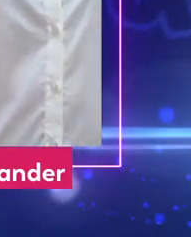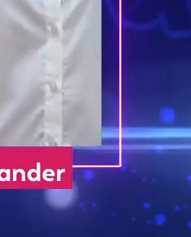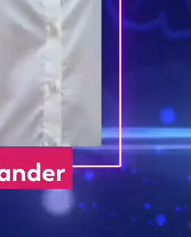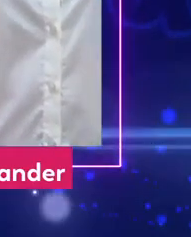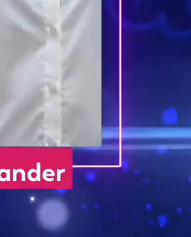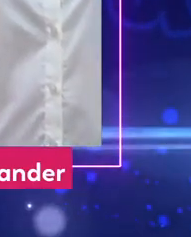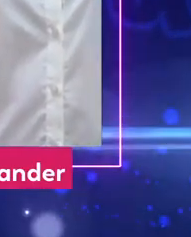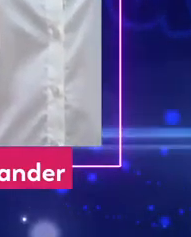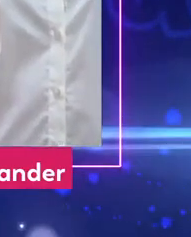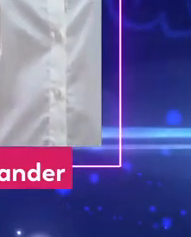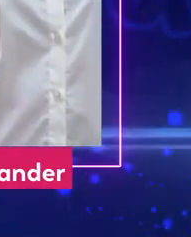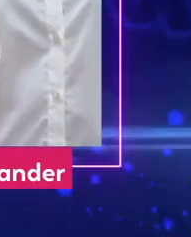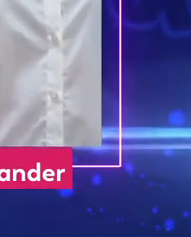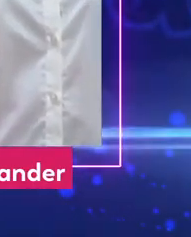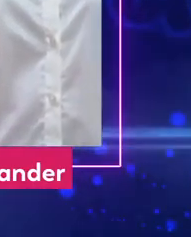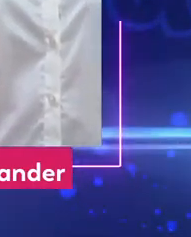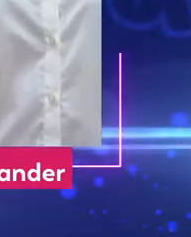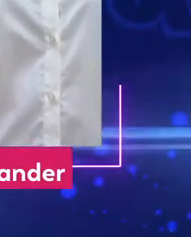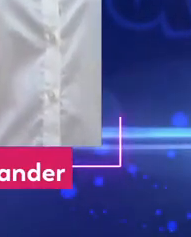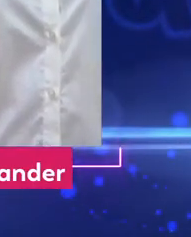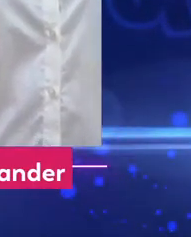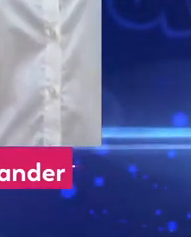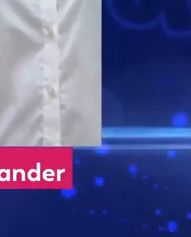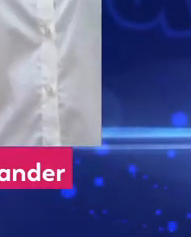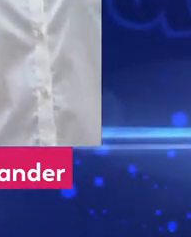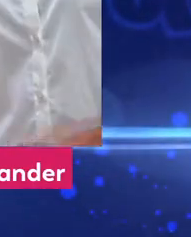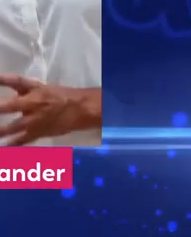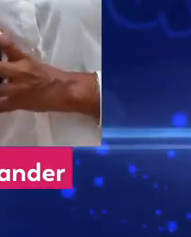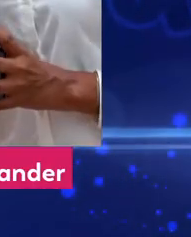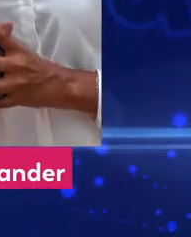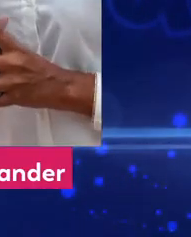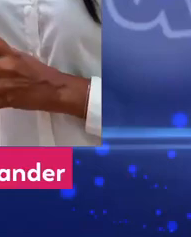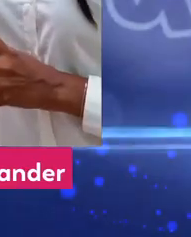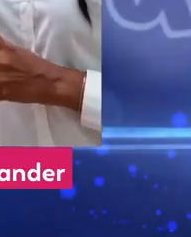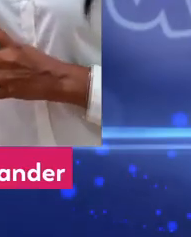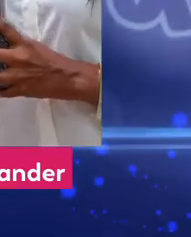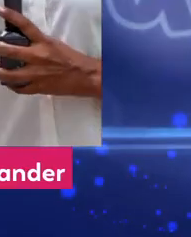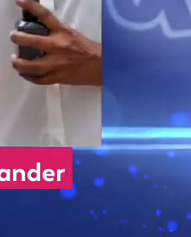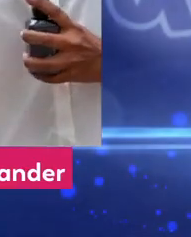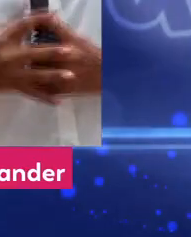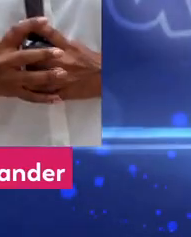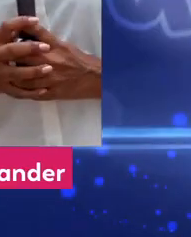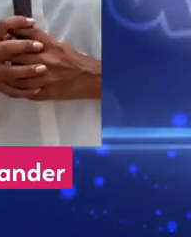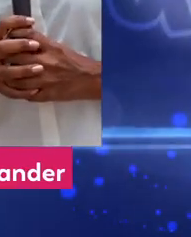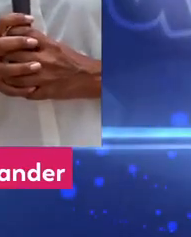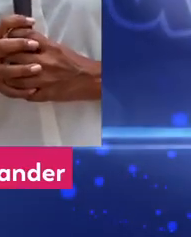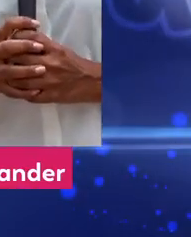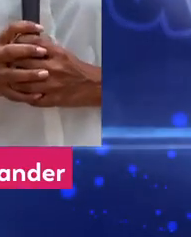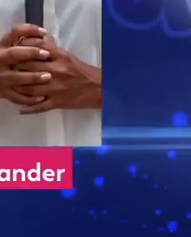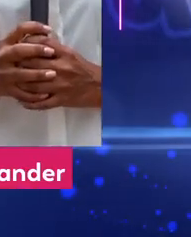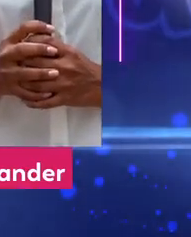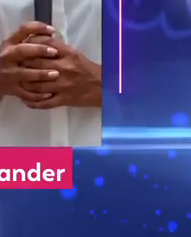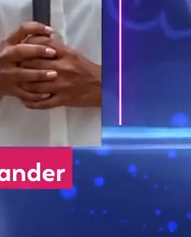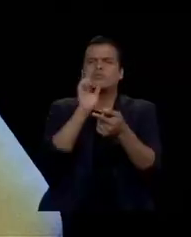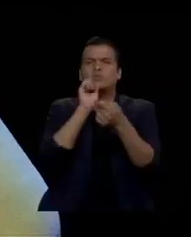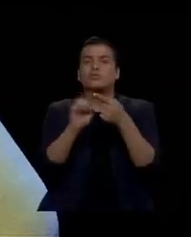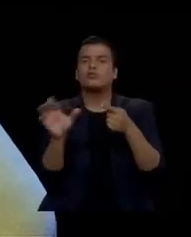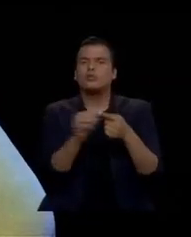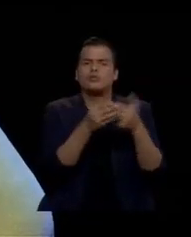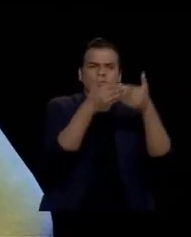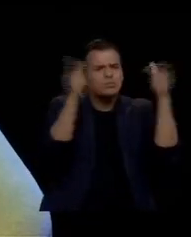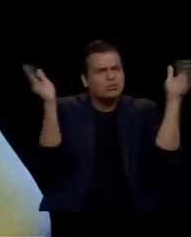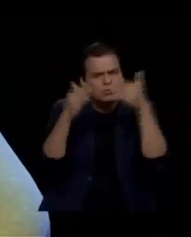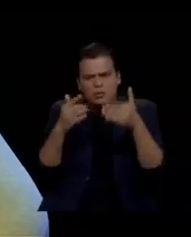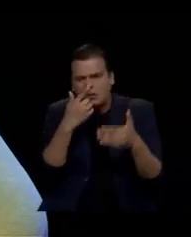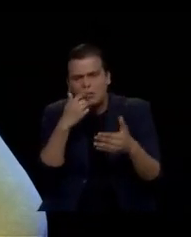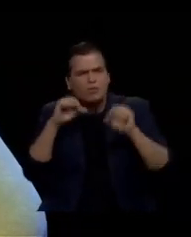mejorar el acceso y la comunicación a los programas que ofrece el ministerio muchas gracias por su pregunta luis y ustedes pueden continuar en estudio pues